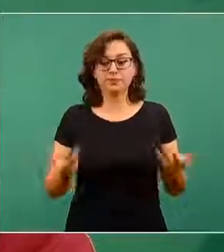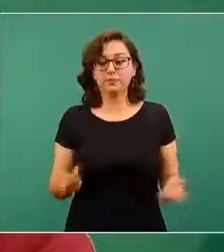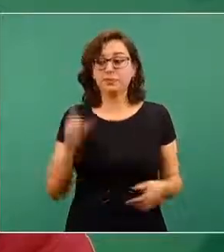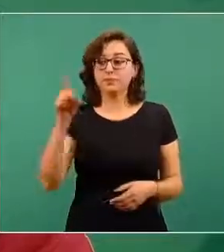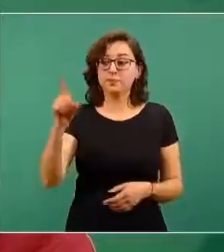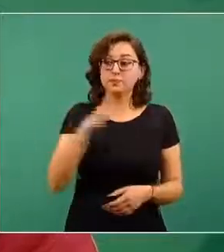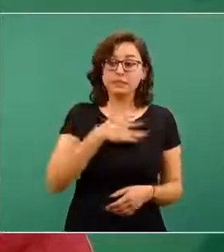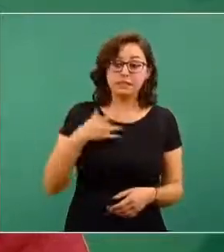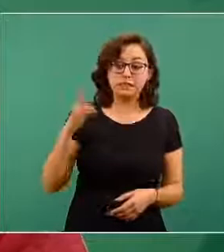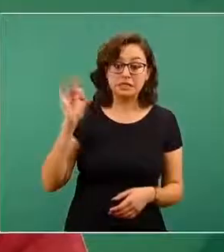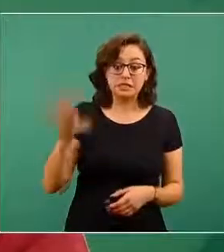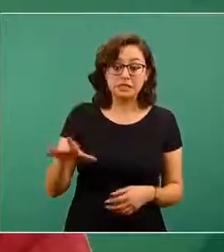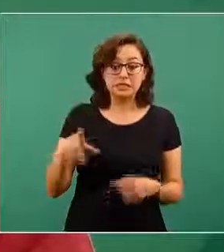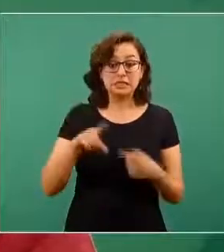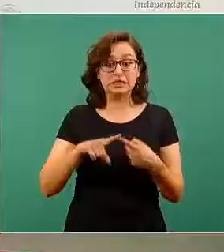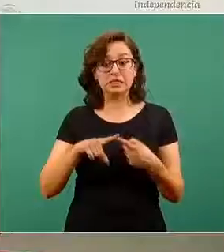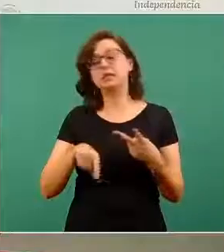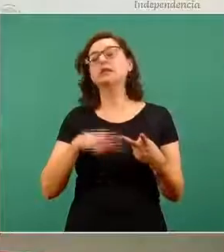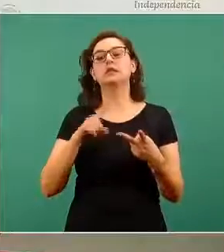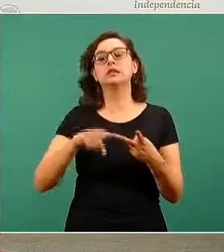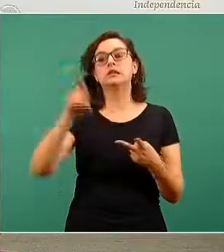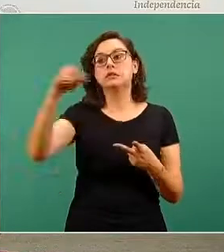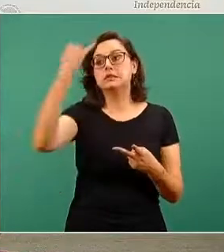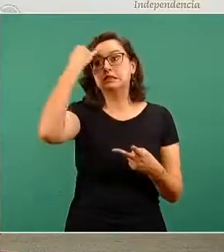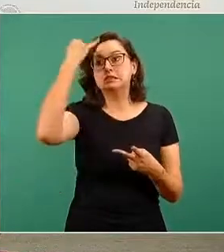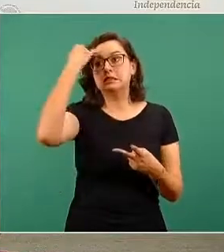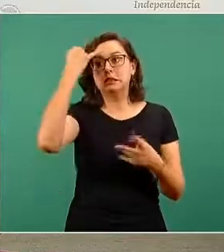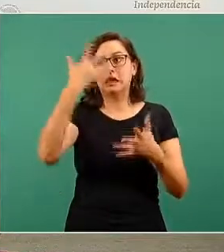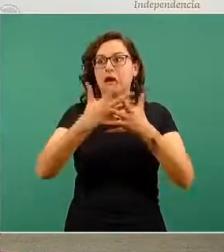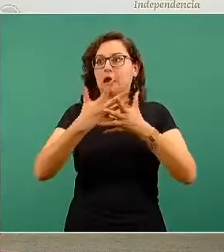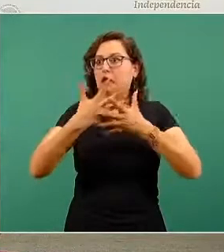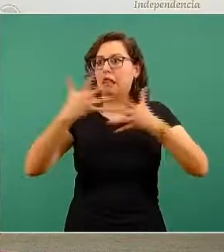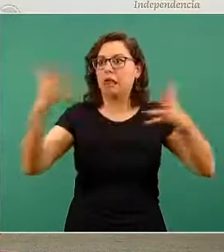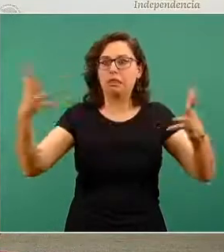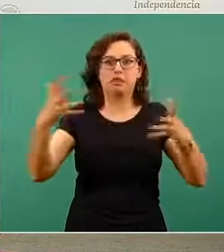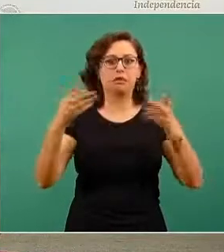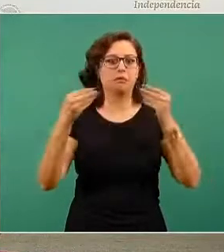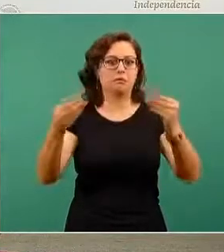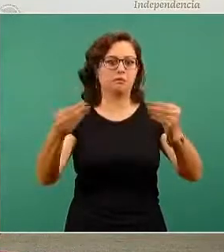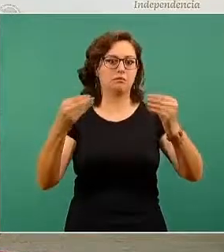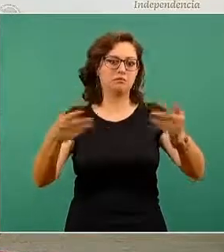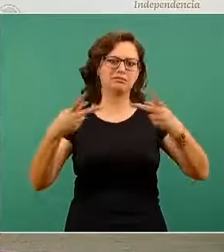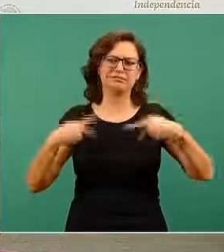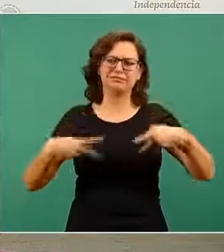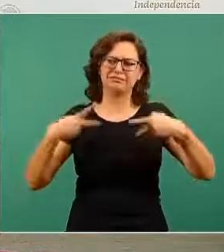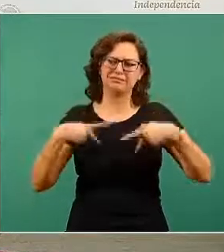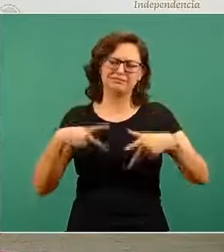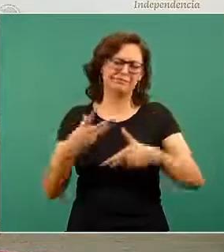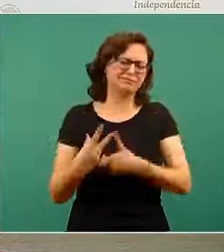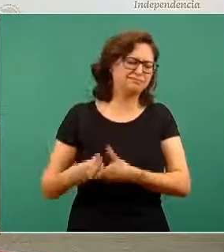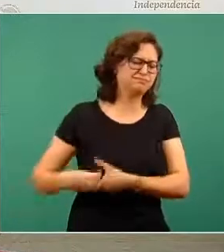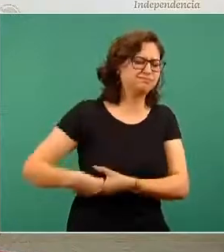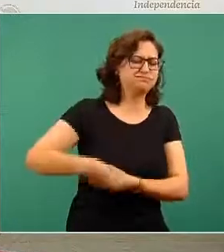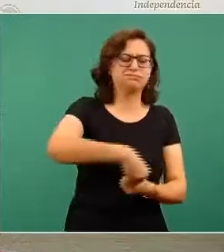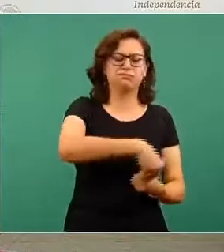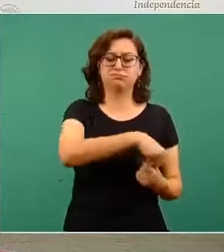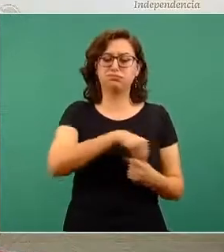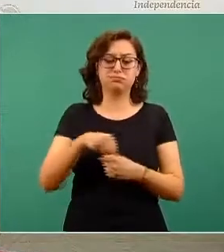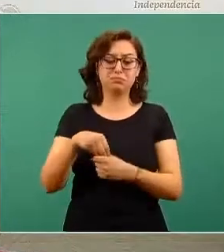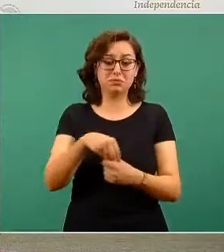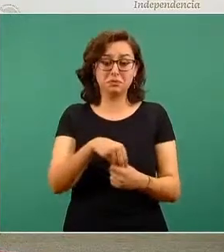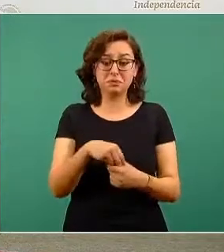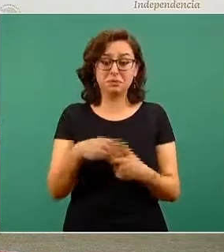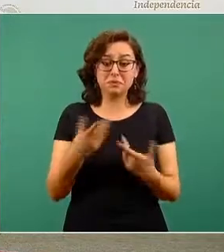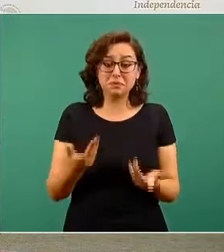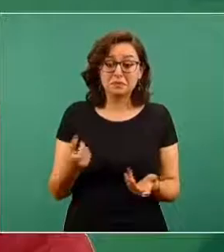de Chile, en el caso de la India, un país tan grande, tanto geográfica como demográficamente,